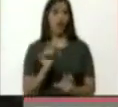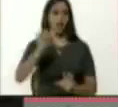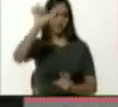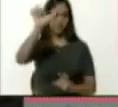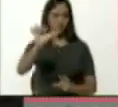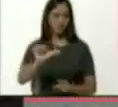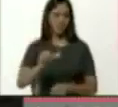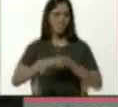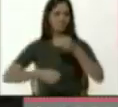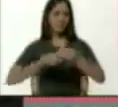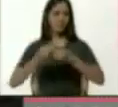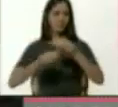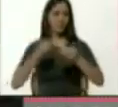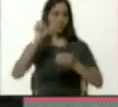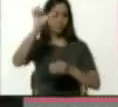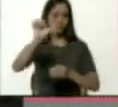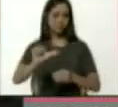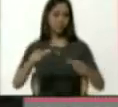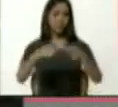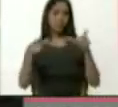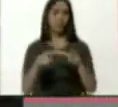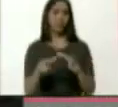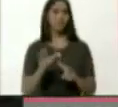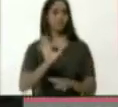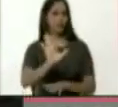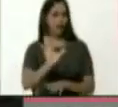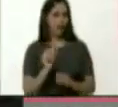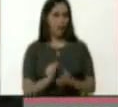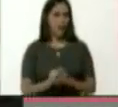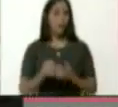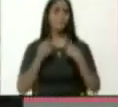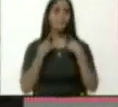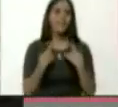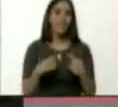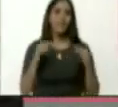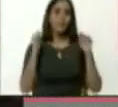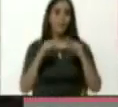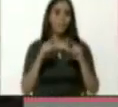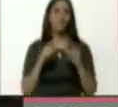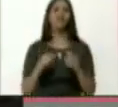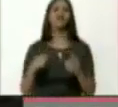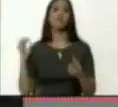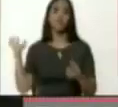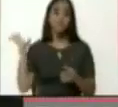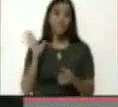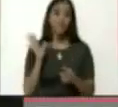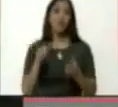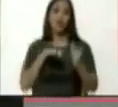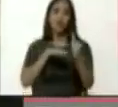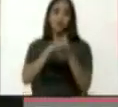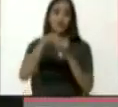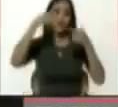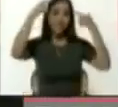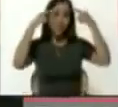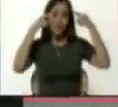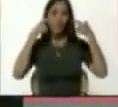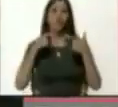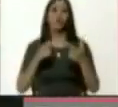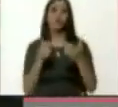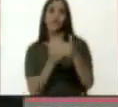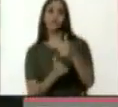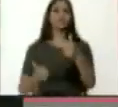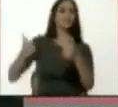de la situación. Es donde nosotros venimos y decimos, entonces ya va. Perdimos en este momento, pero vino entonces una gran avanzada del chavismo que